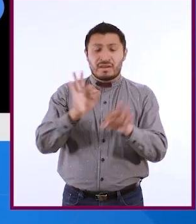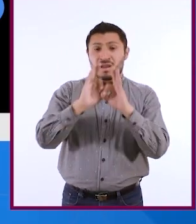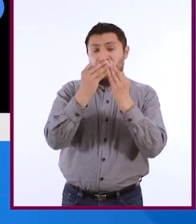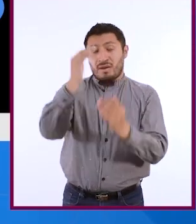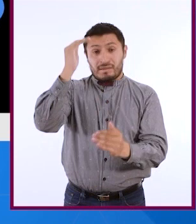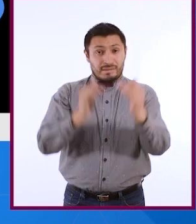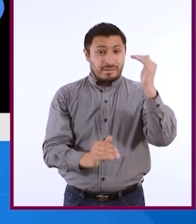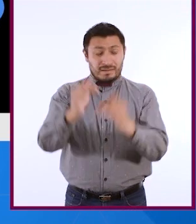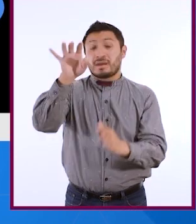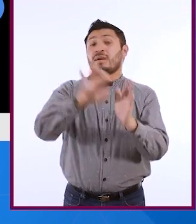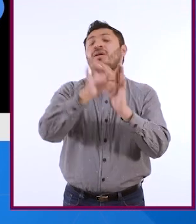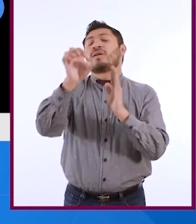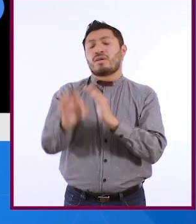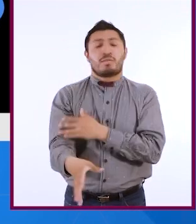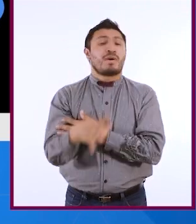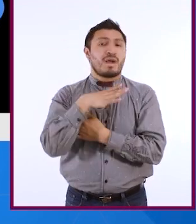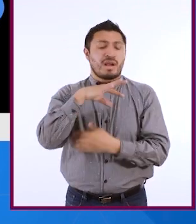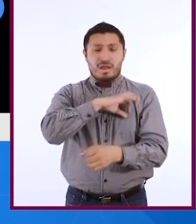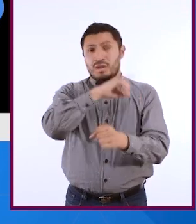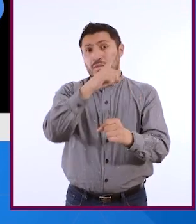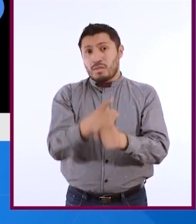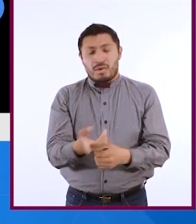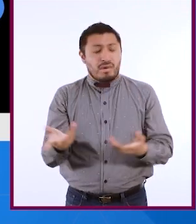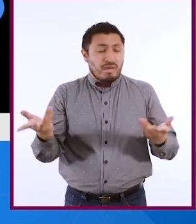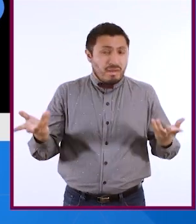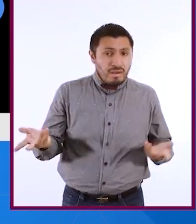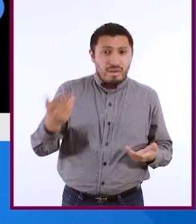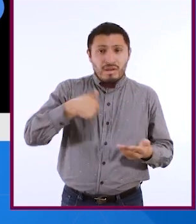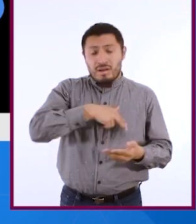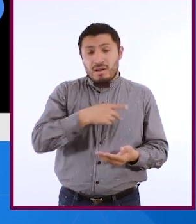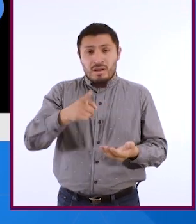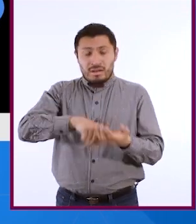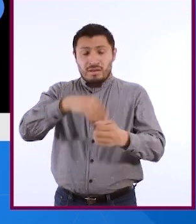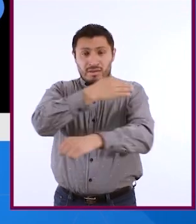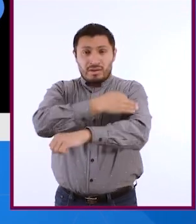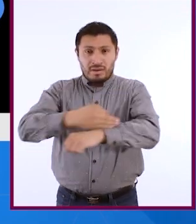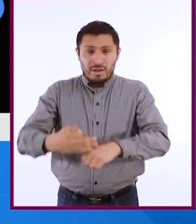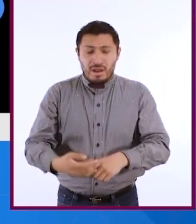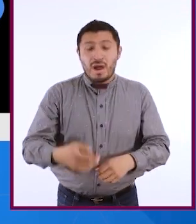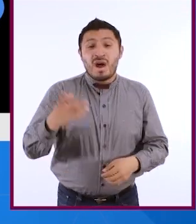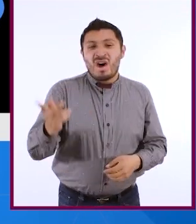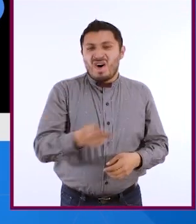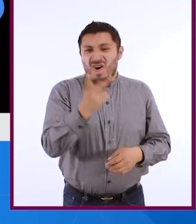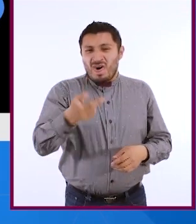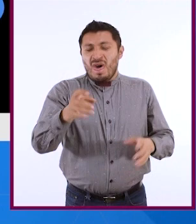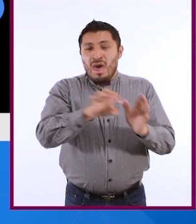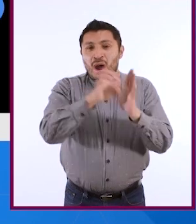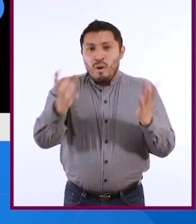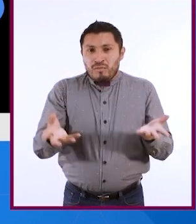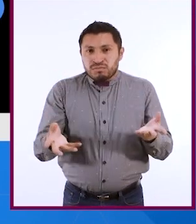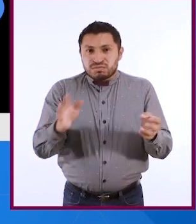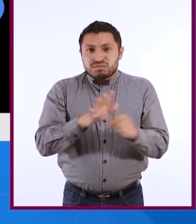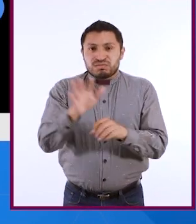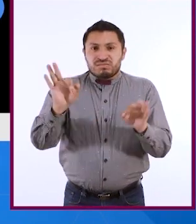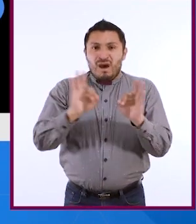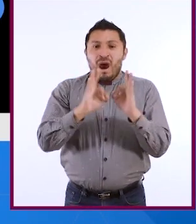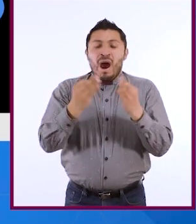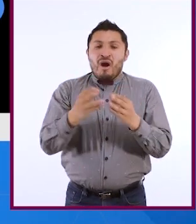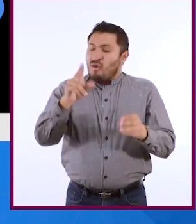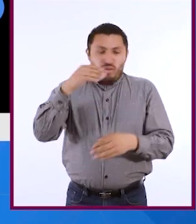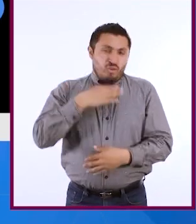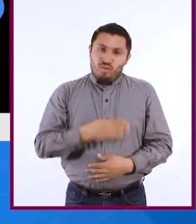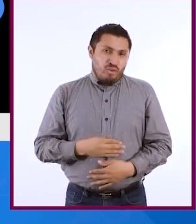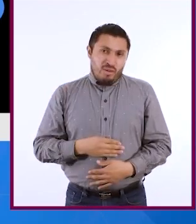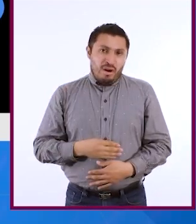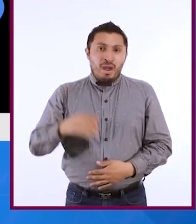¿no? Tenemos, por ejemplo, la posibilidad en nuestro fuero familiar de cuestionar, por ejemplo, algunas dinámicas injustas,